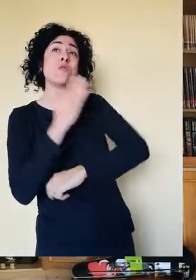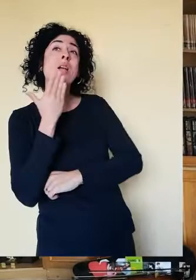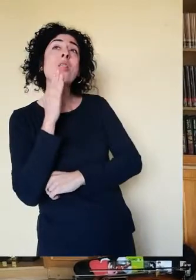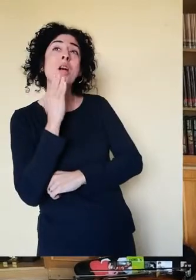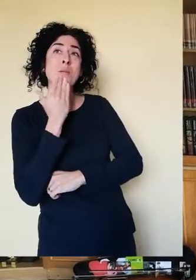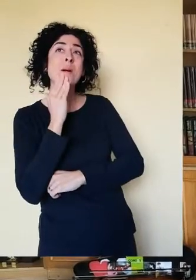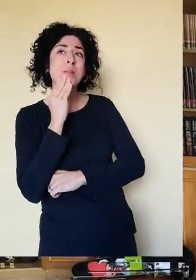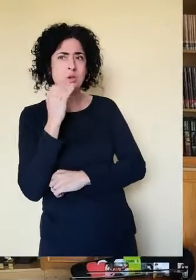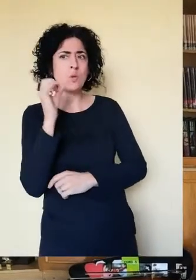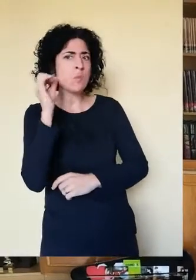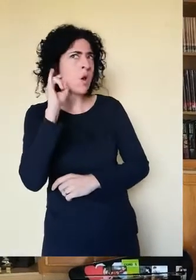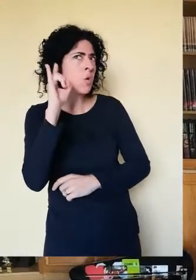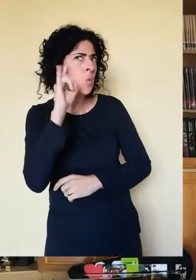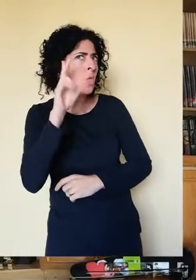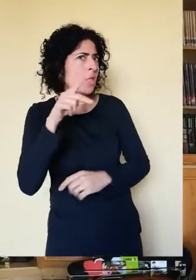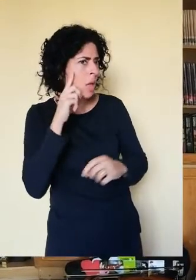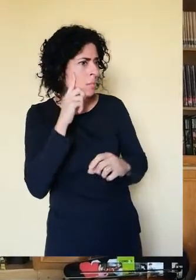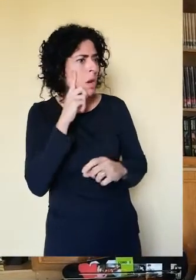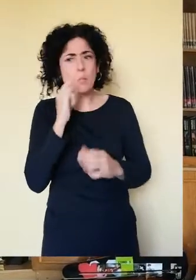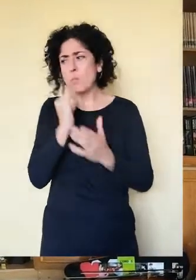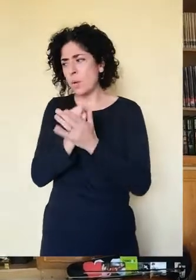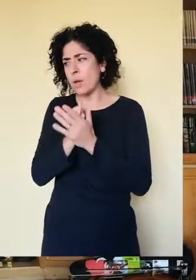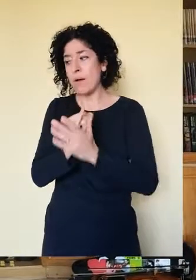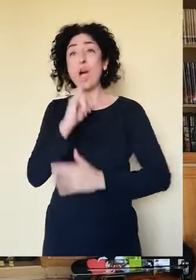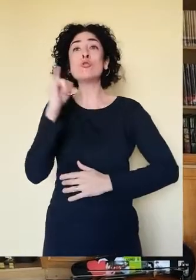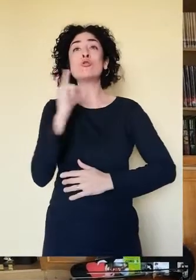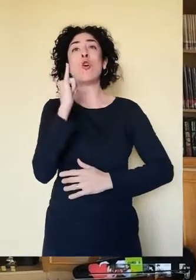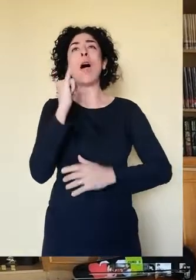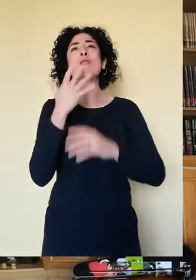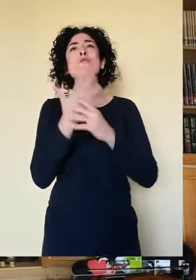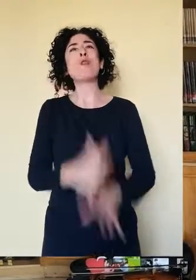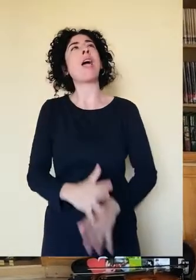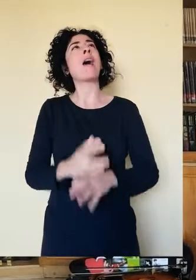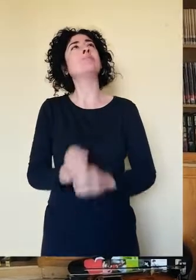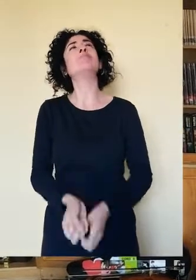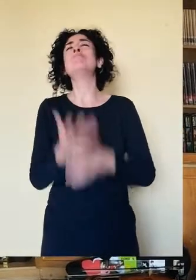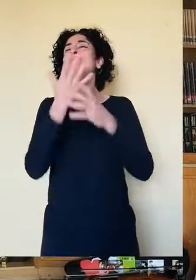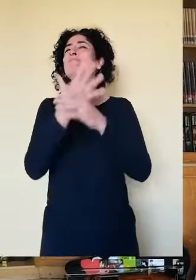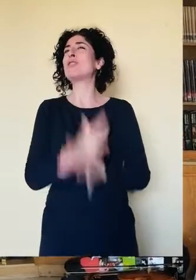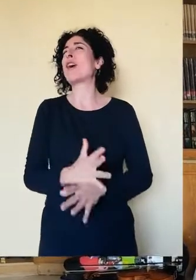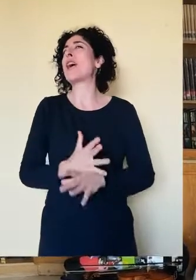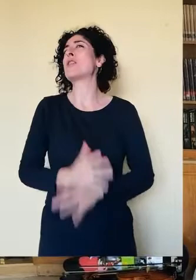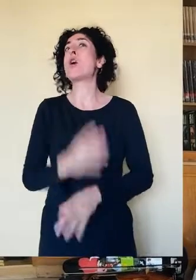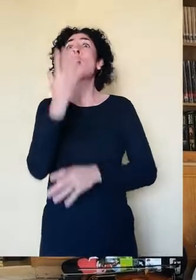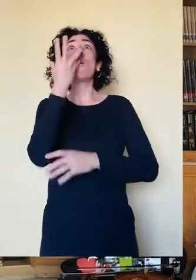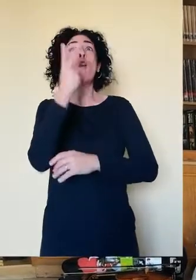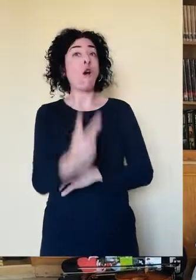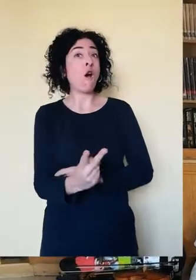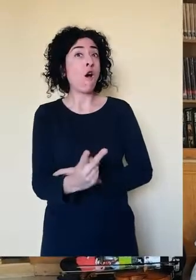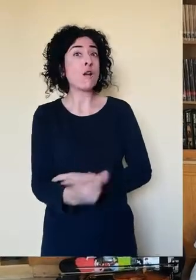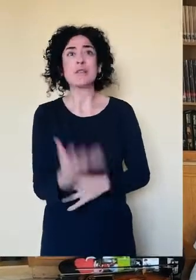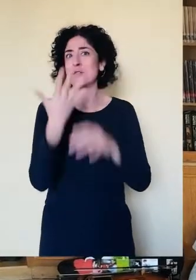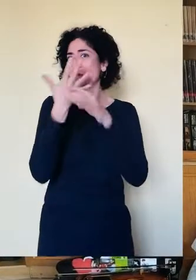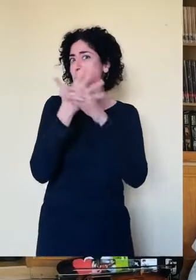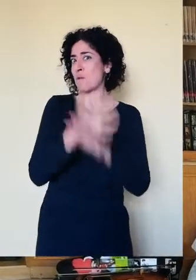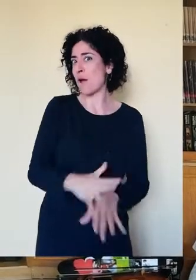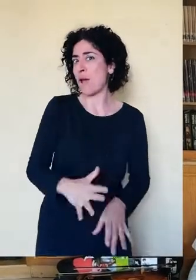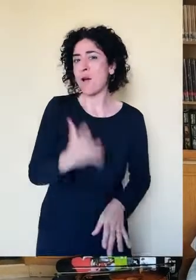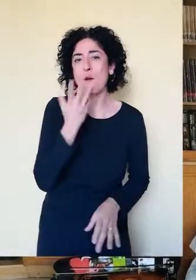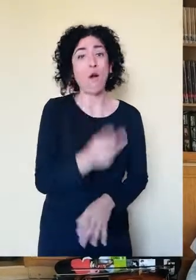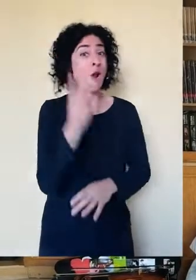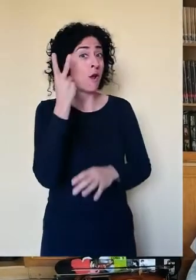y amarillo. Y además es maraquita. Prueba tú. Joan juega con un balón de dos colores, de